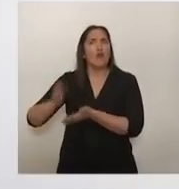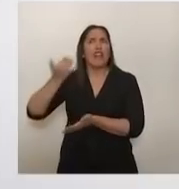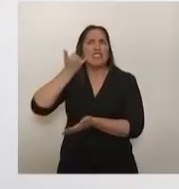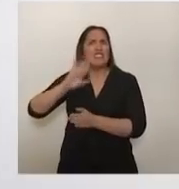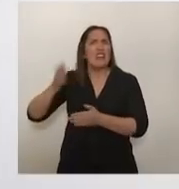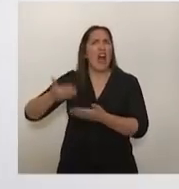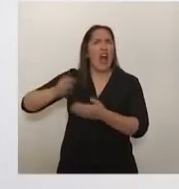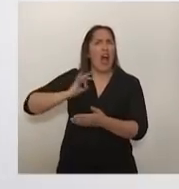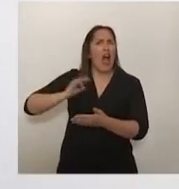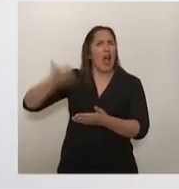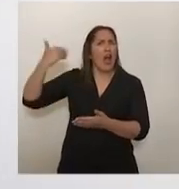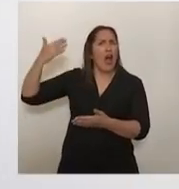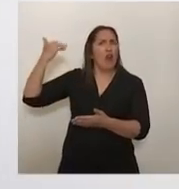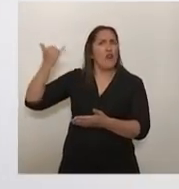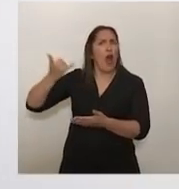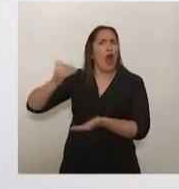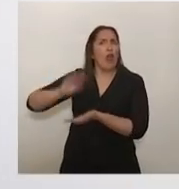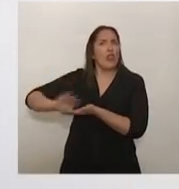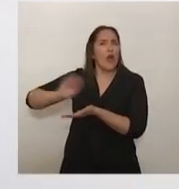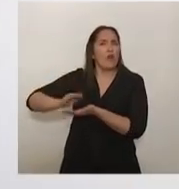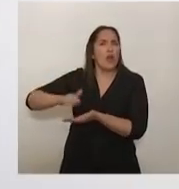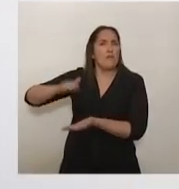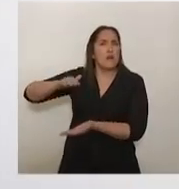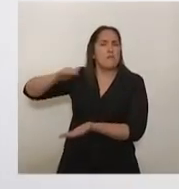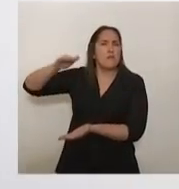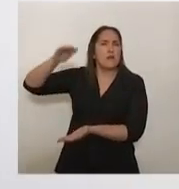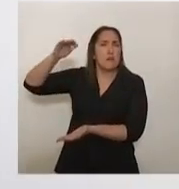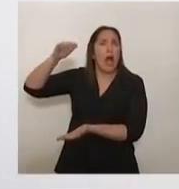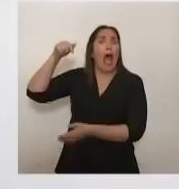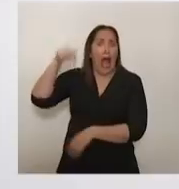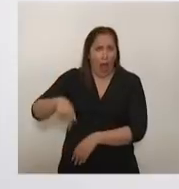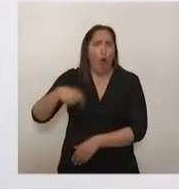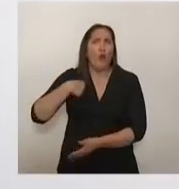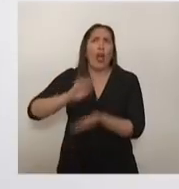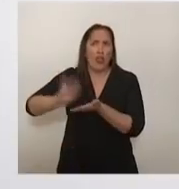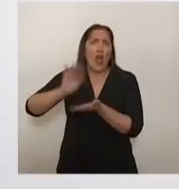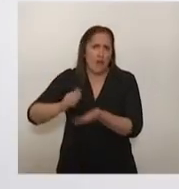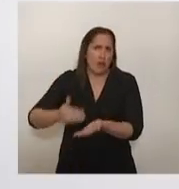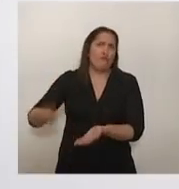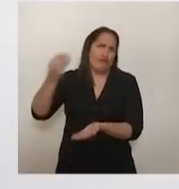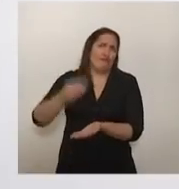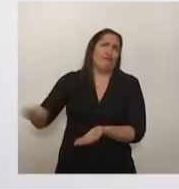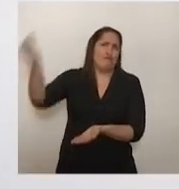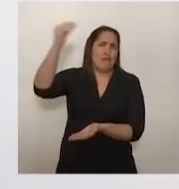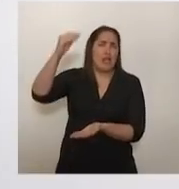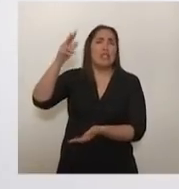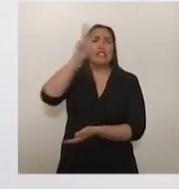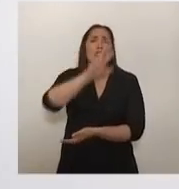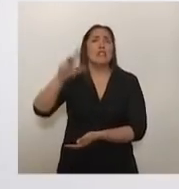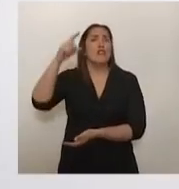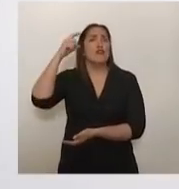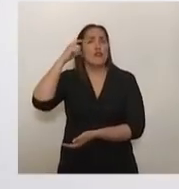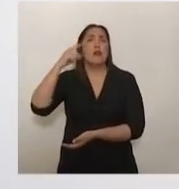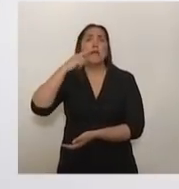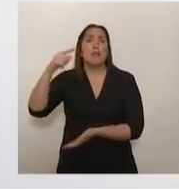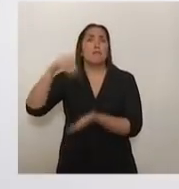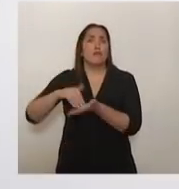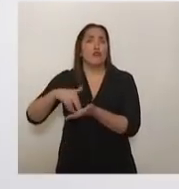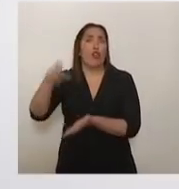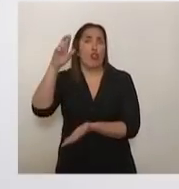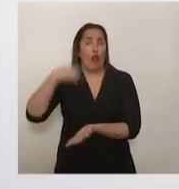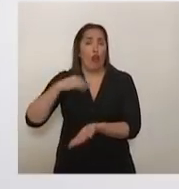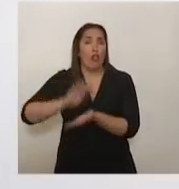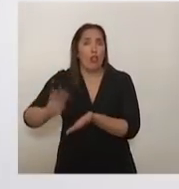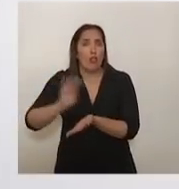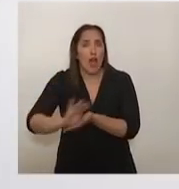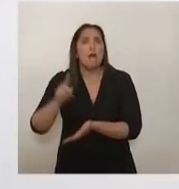muchos años. Ahora debemos más, es cierto, unos 310.000 millones de dólares, pero